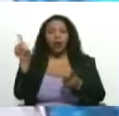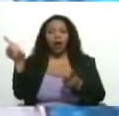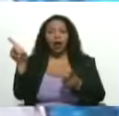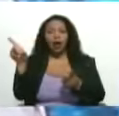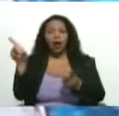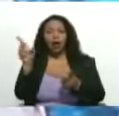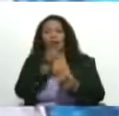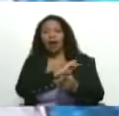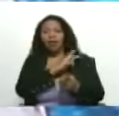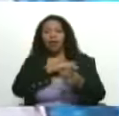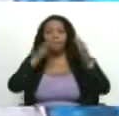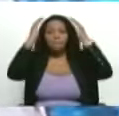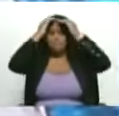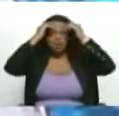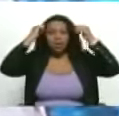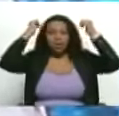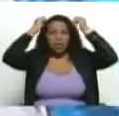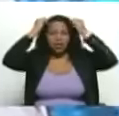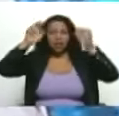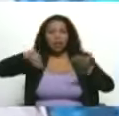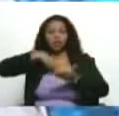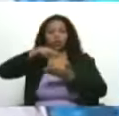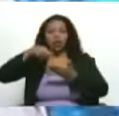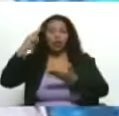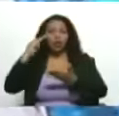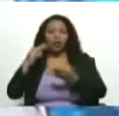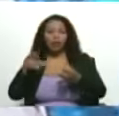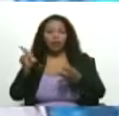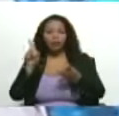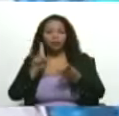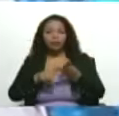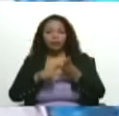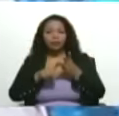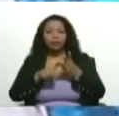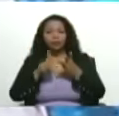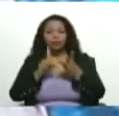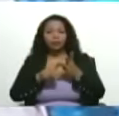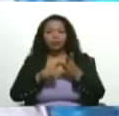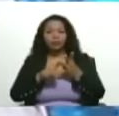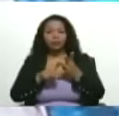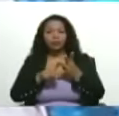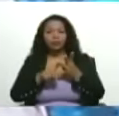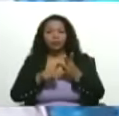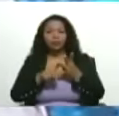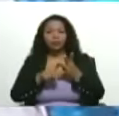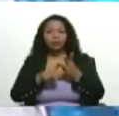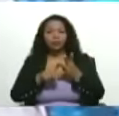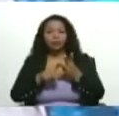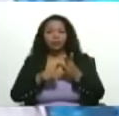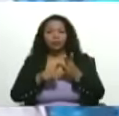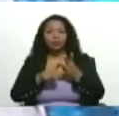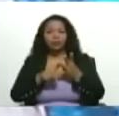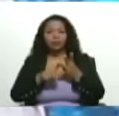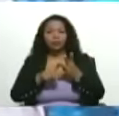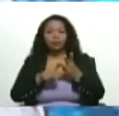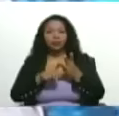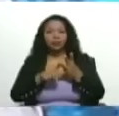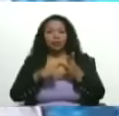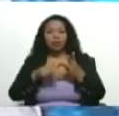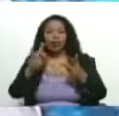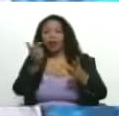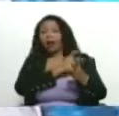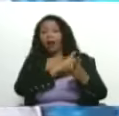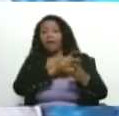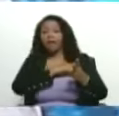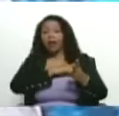Milicia Nacional Bolivariana. En tercer lugar, el mayor general